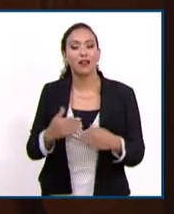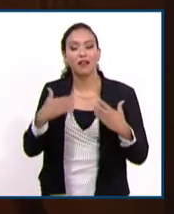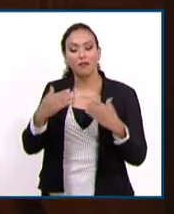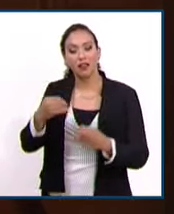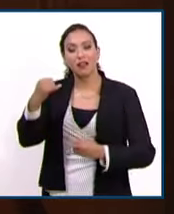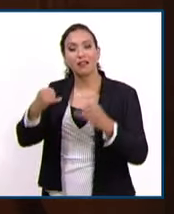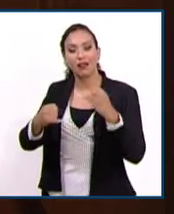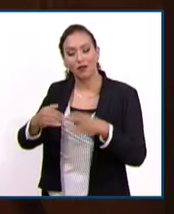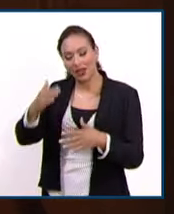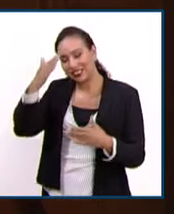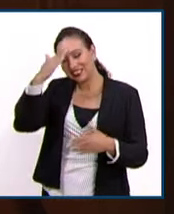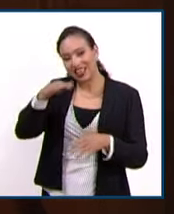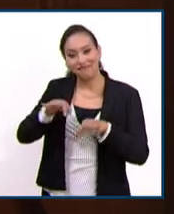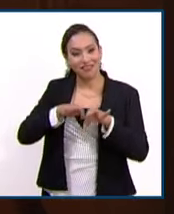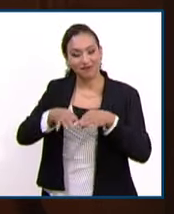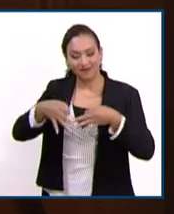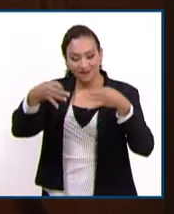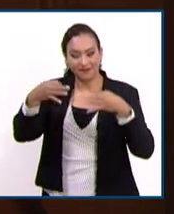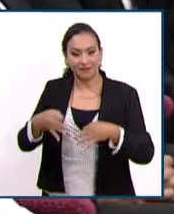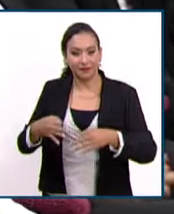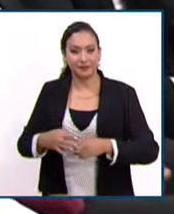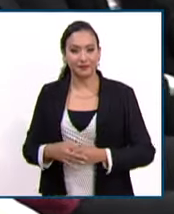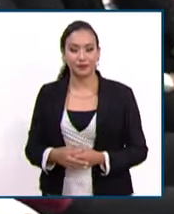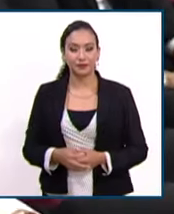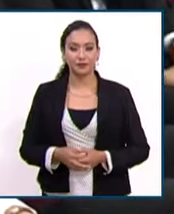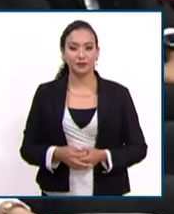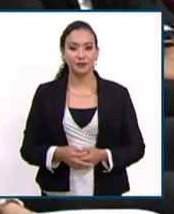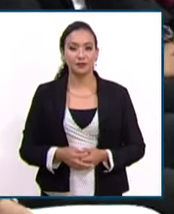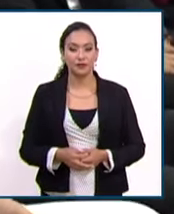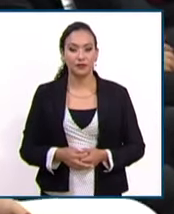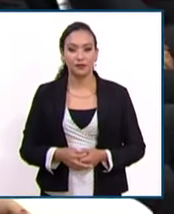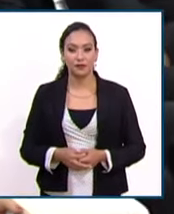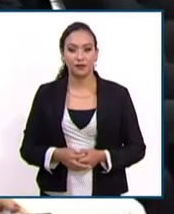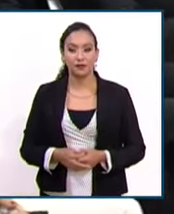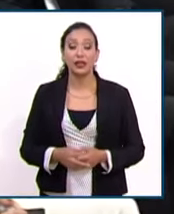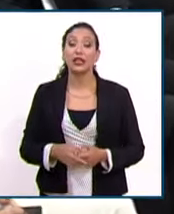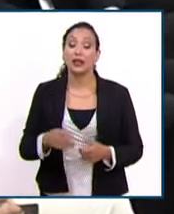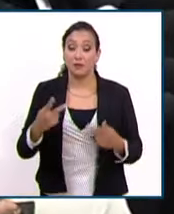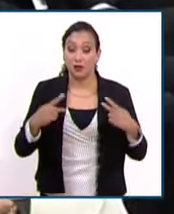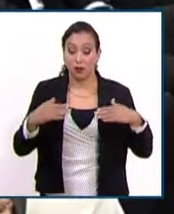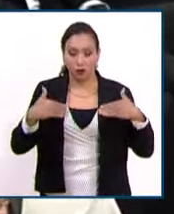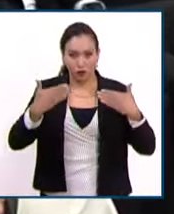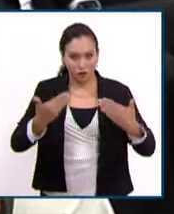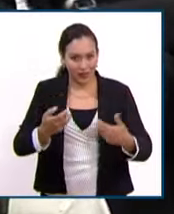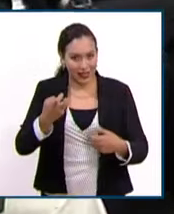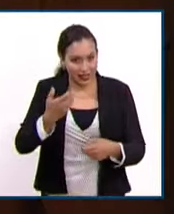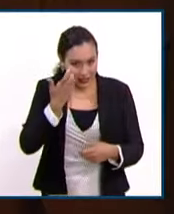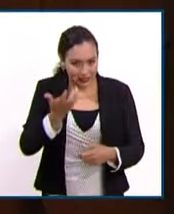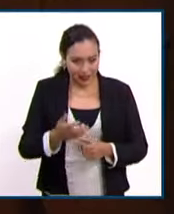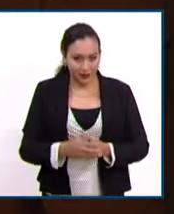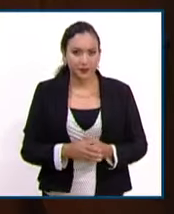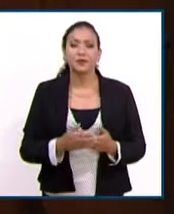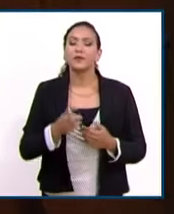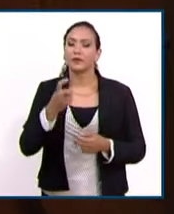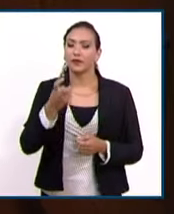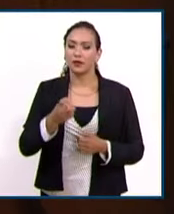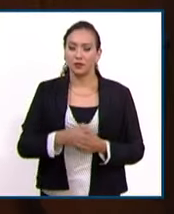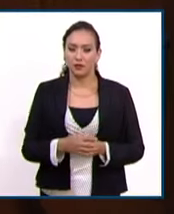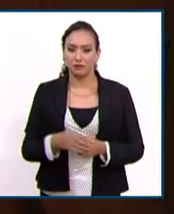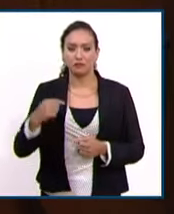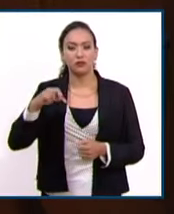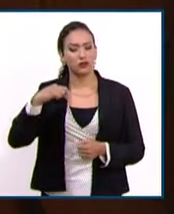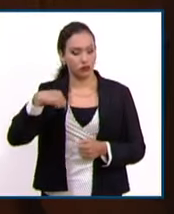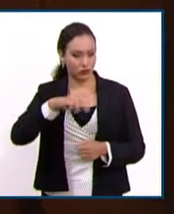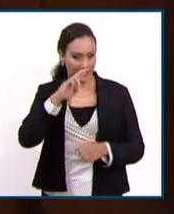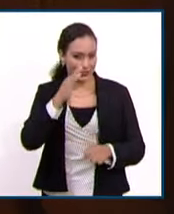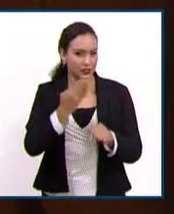del Estado de hacer justicia, una desconfianza en nosotros. Es por esto que nuestra responsabilidad